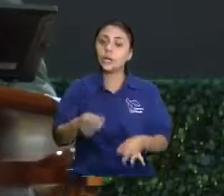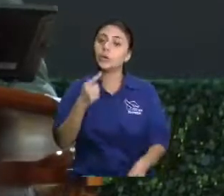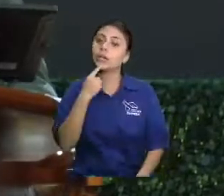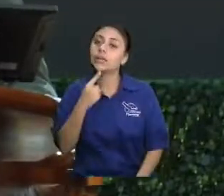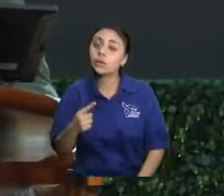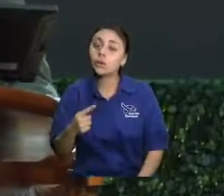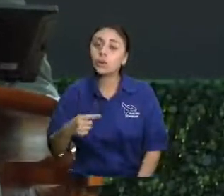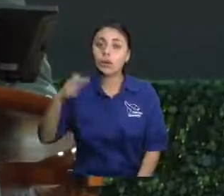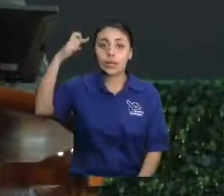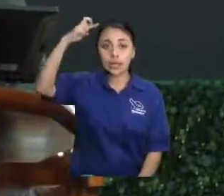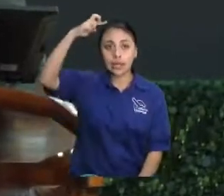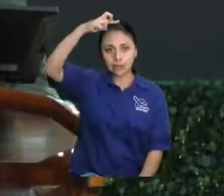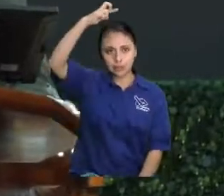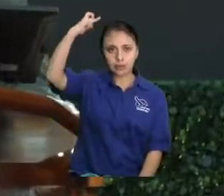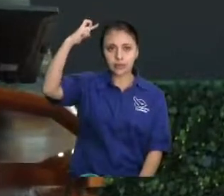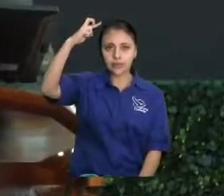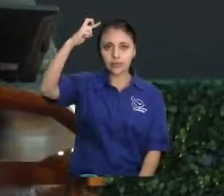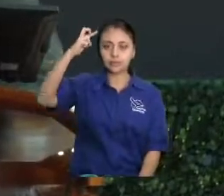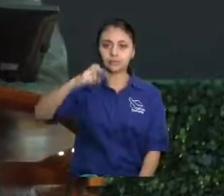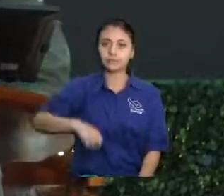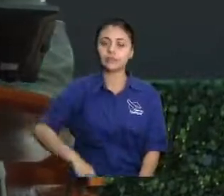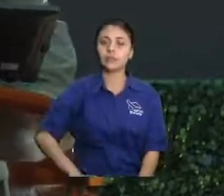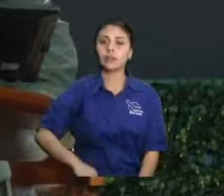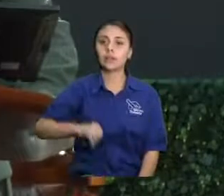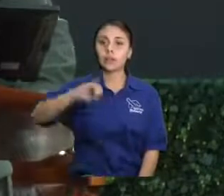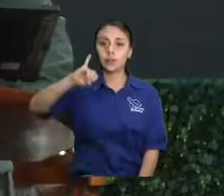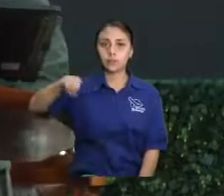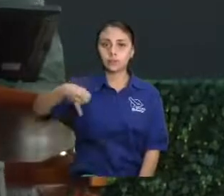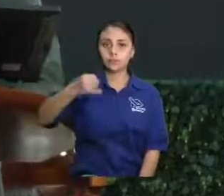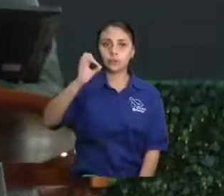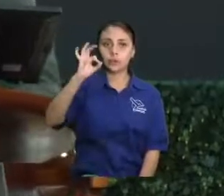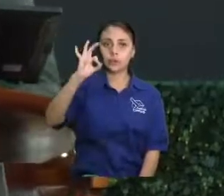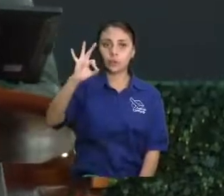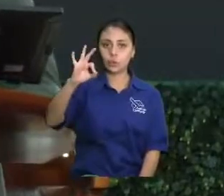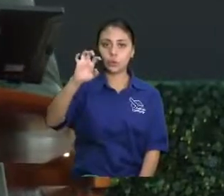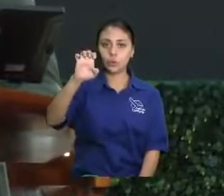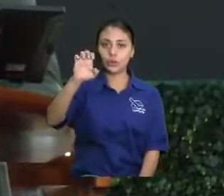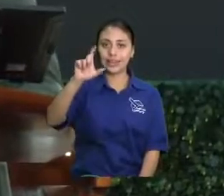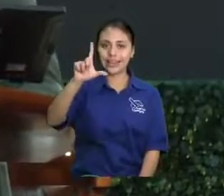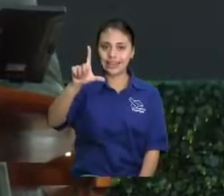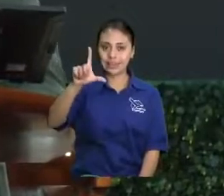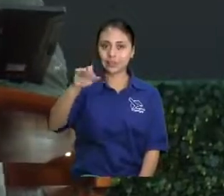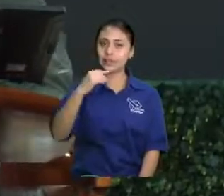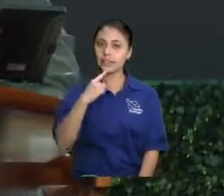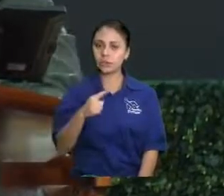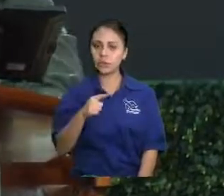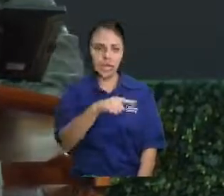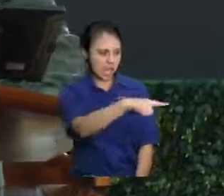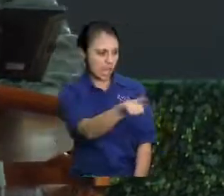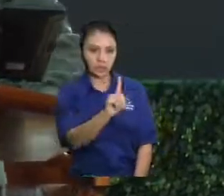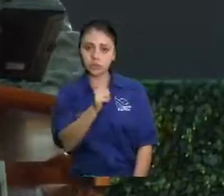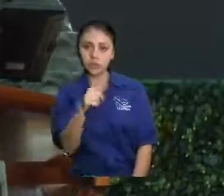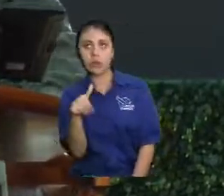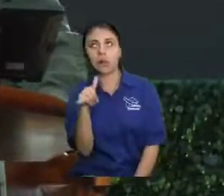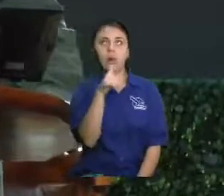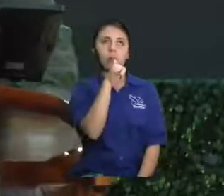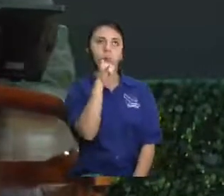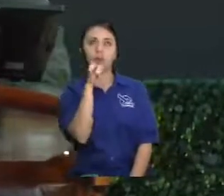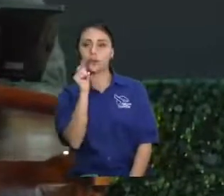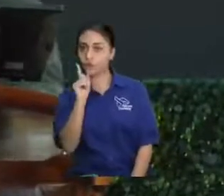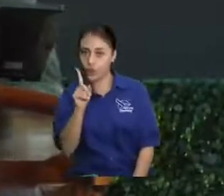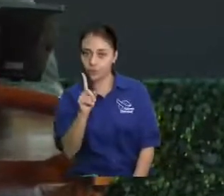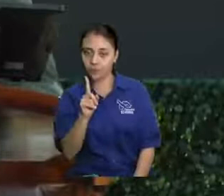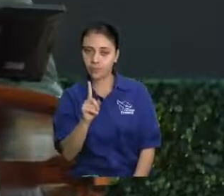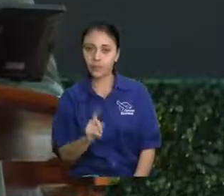Joel, diciendo, estos no están borrachos como vosotros creéis, sino que esto es lo dicho por el